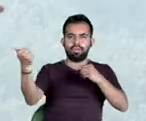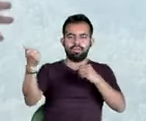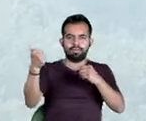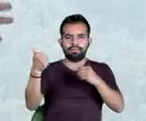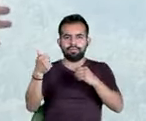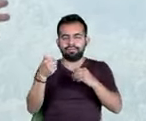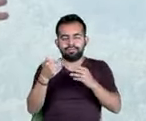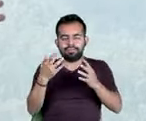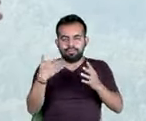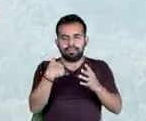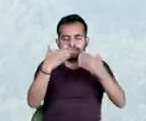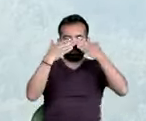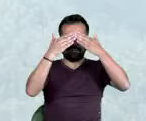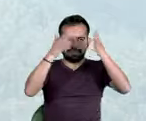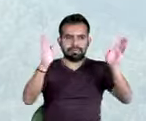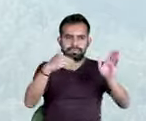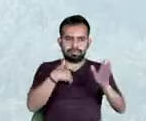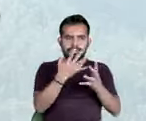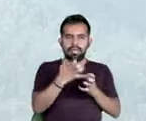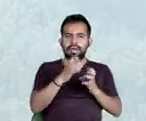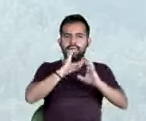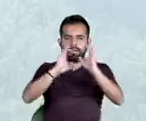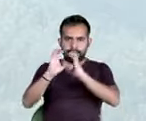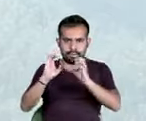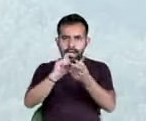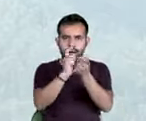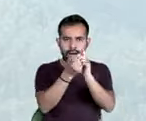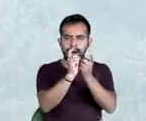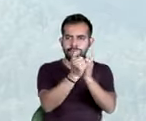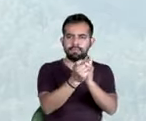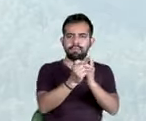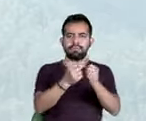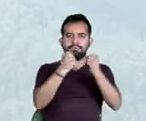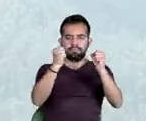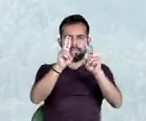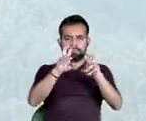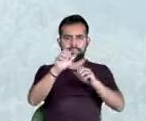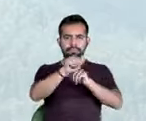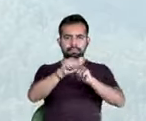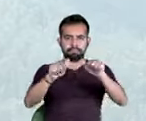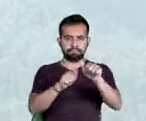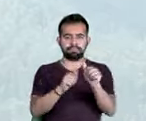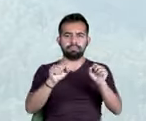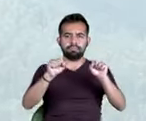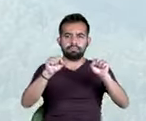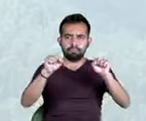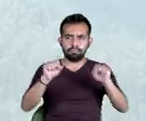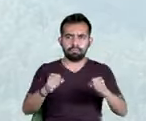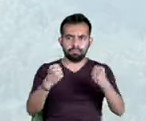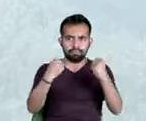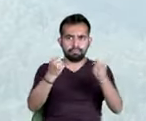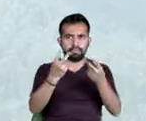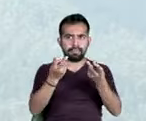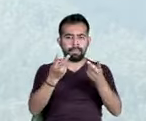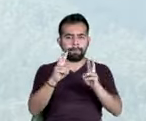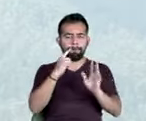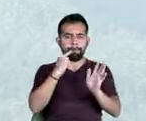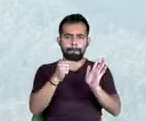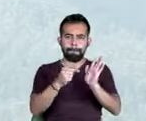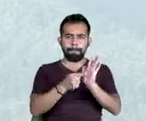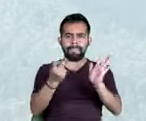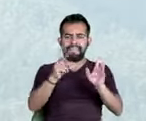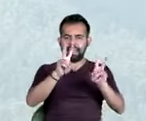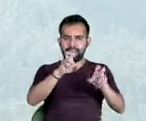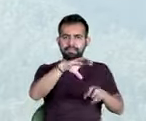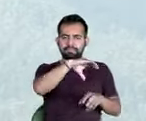donde verdaderamente vamos a tener cambios sustantivos, incluso administraciones, incluso ahorros serios, digamos, en los recursos del